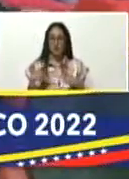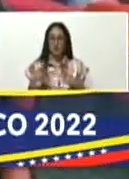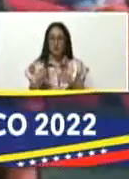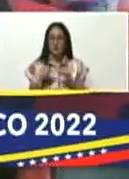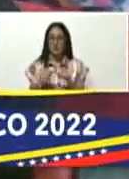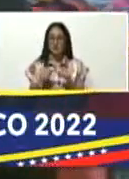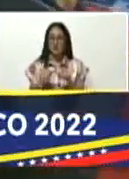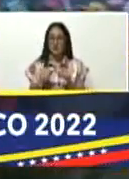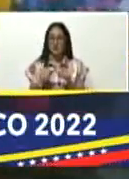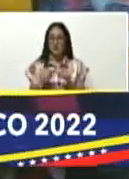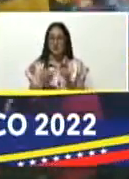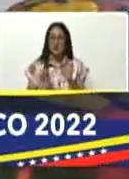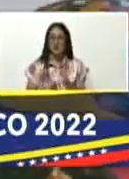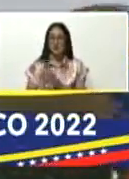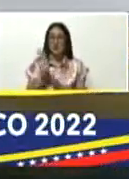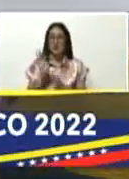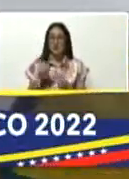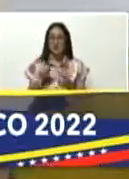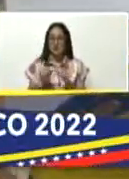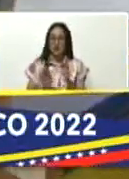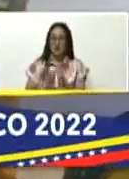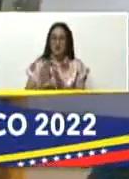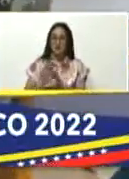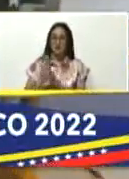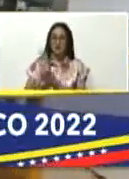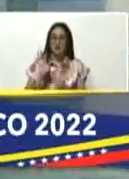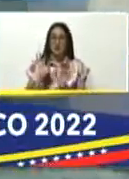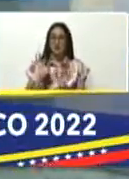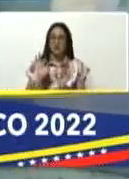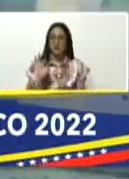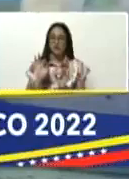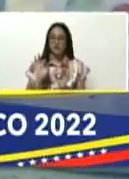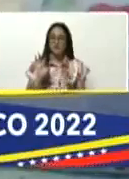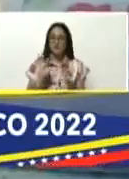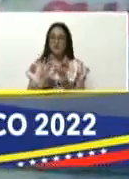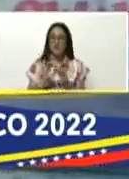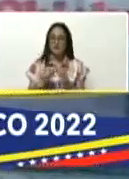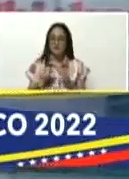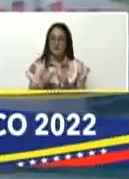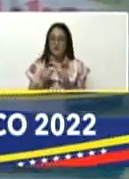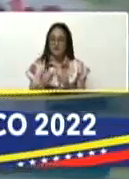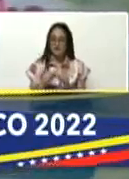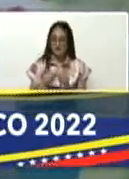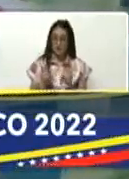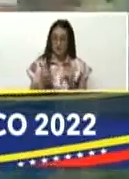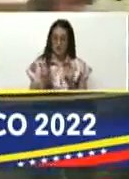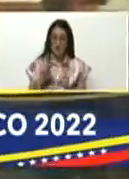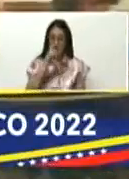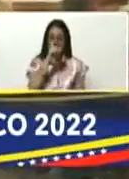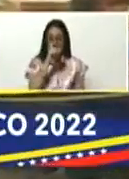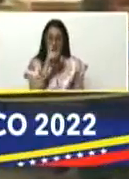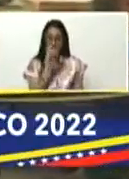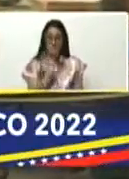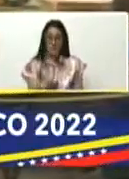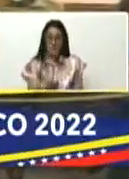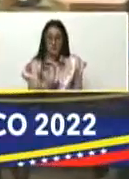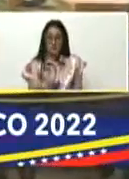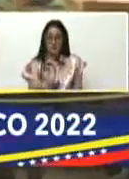seguir desarrollando, para seguir avanzando, para seguir construyendo la nueva época